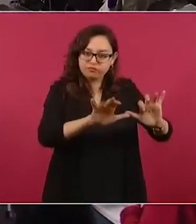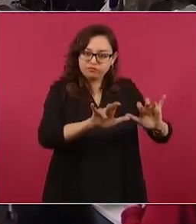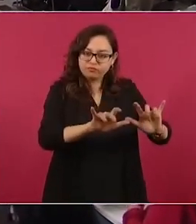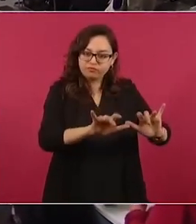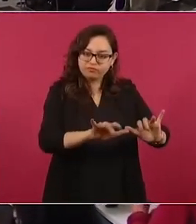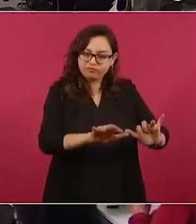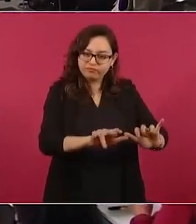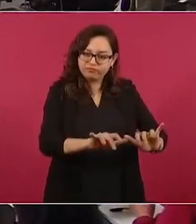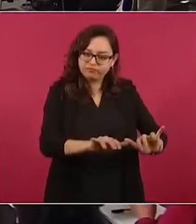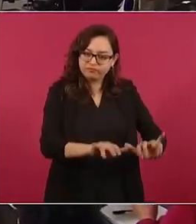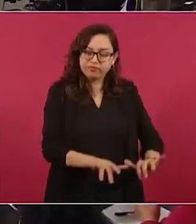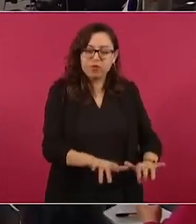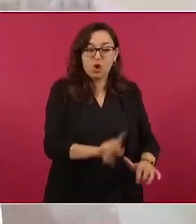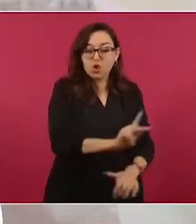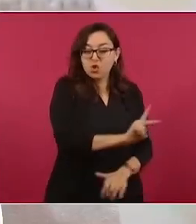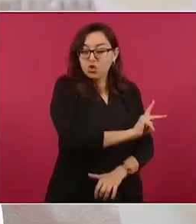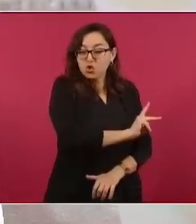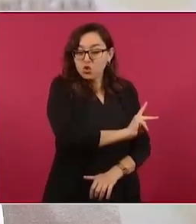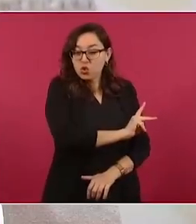editorialistas,